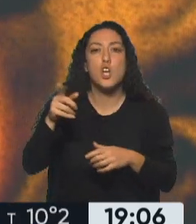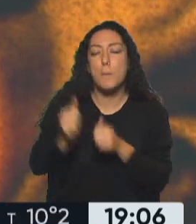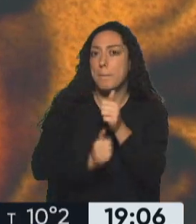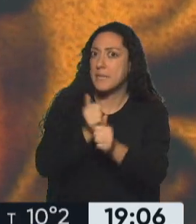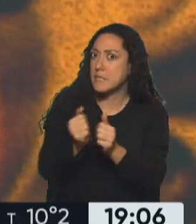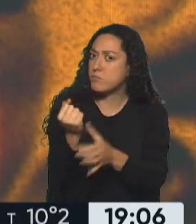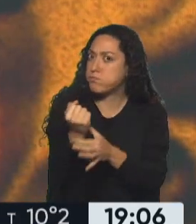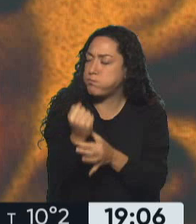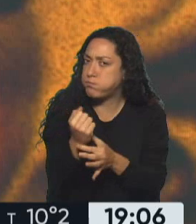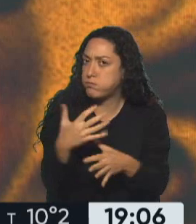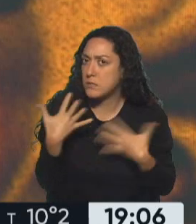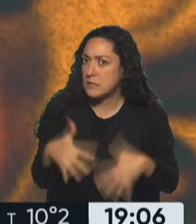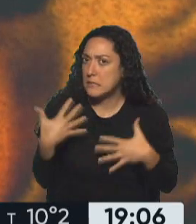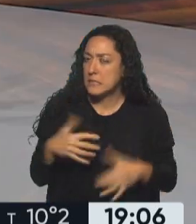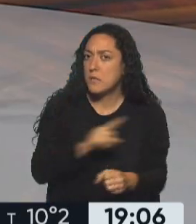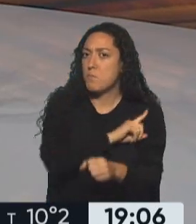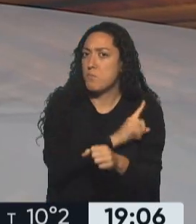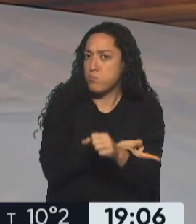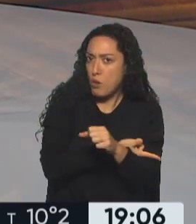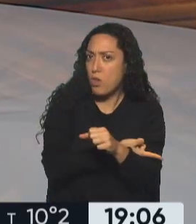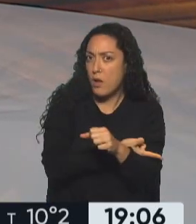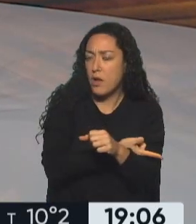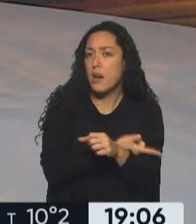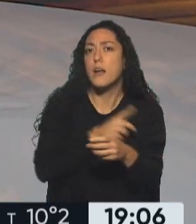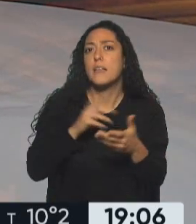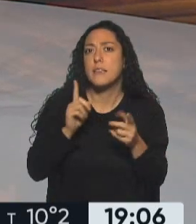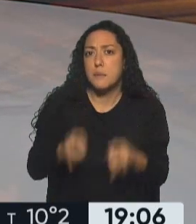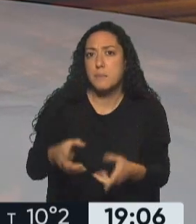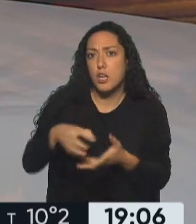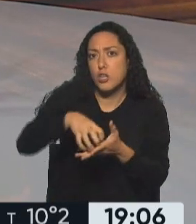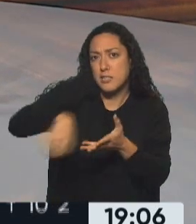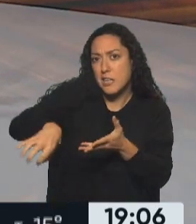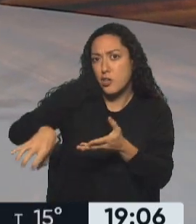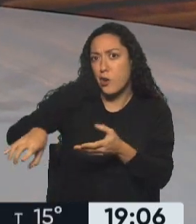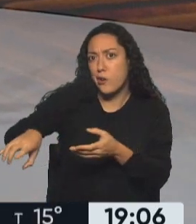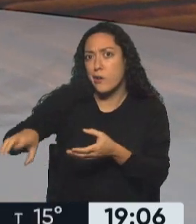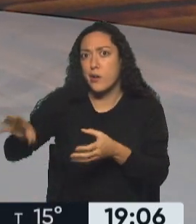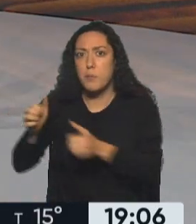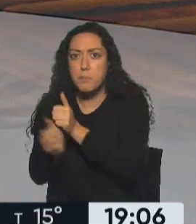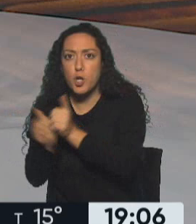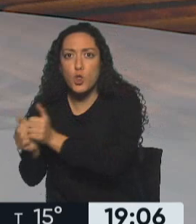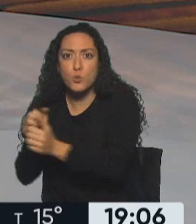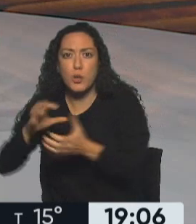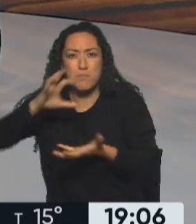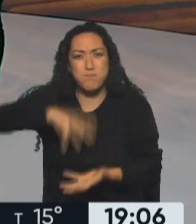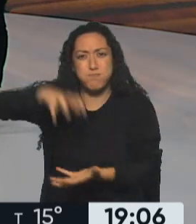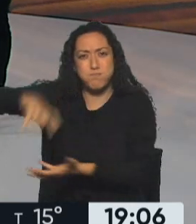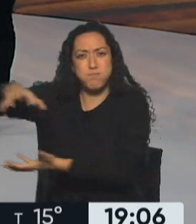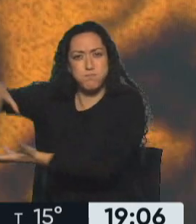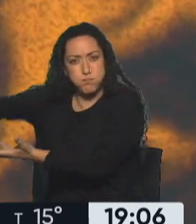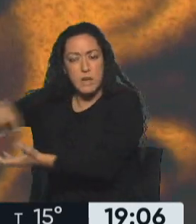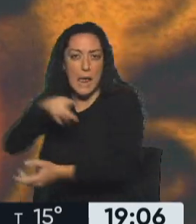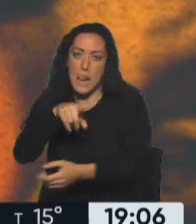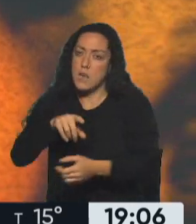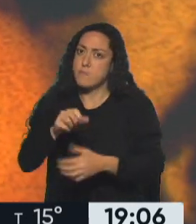con fuerte influencia dentro del campo, al menos con el sector más concentrado, ¿no? Nos decía Pablo recién que los pequeños productores